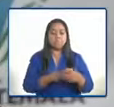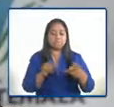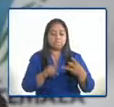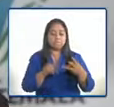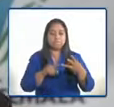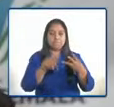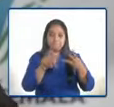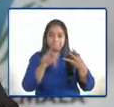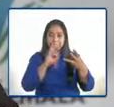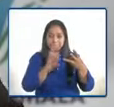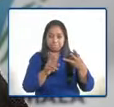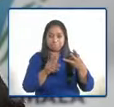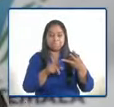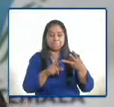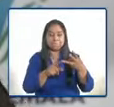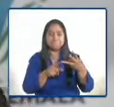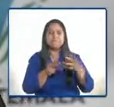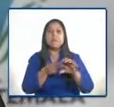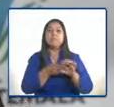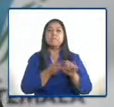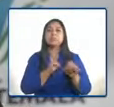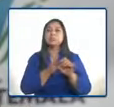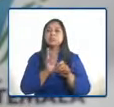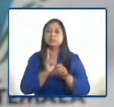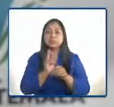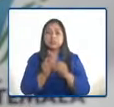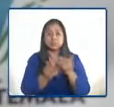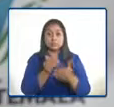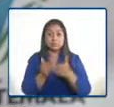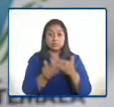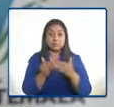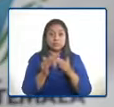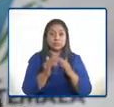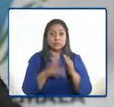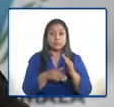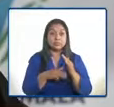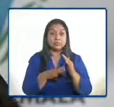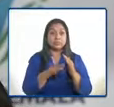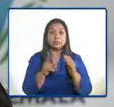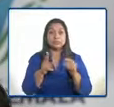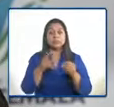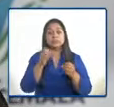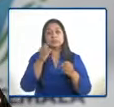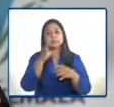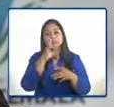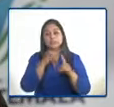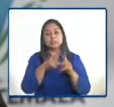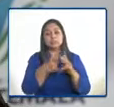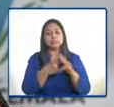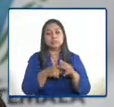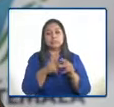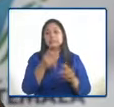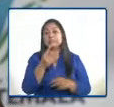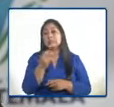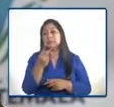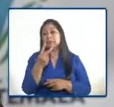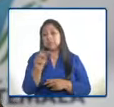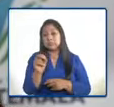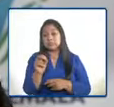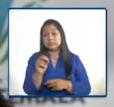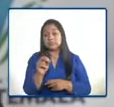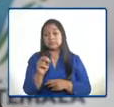cuanto al tema de abandonos de proceso de los hogares, quiero mencionar que a partir del 2020,